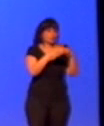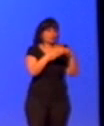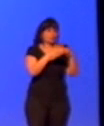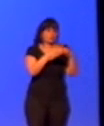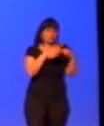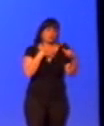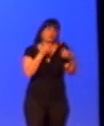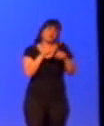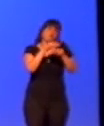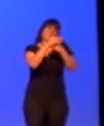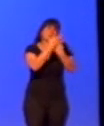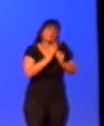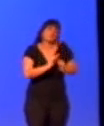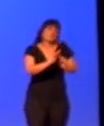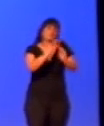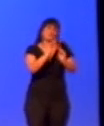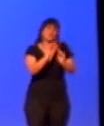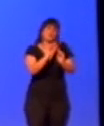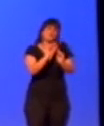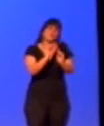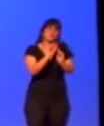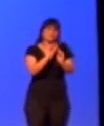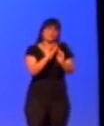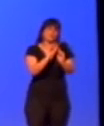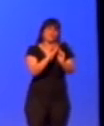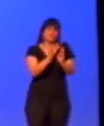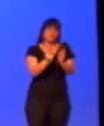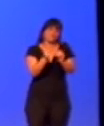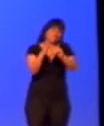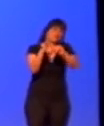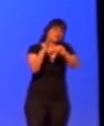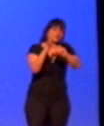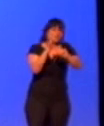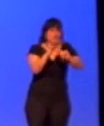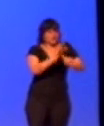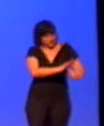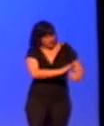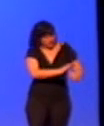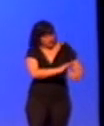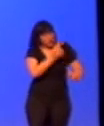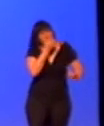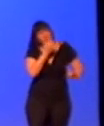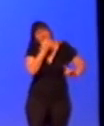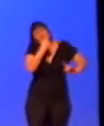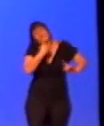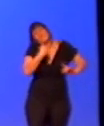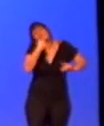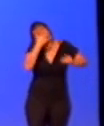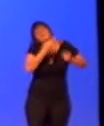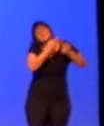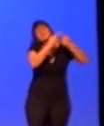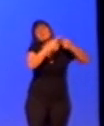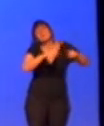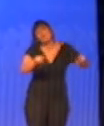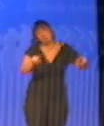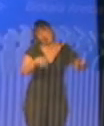encuentran en una situación de discriminación o si se quiere de diferenciación no justificada en materia de derechos